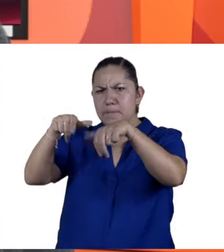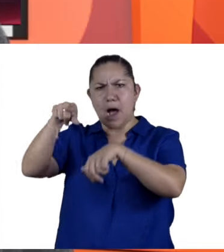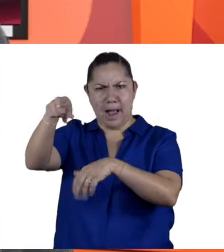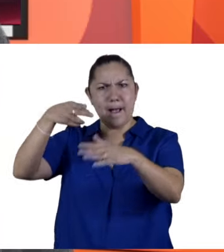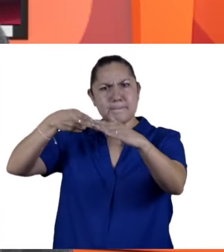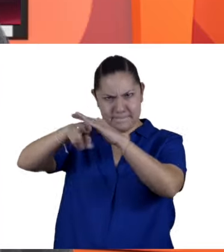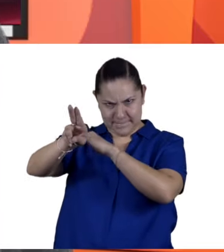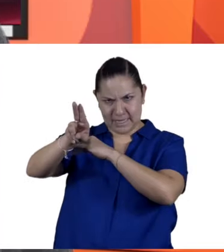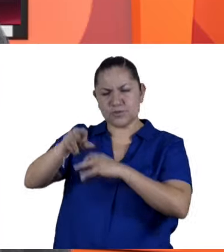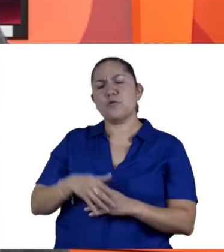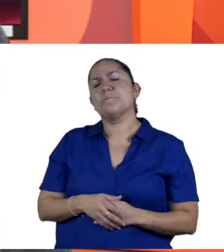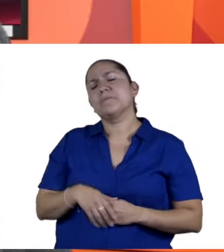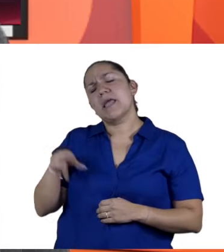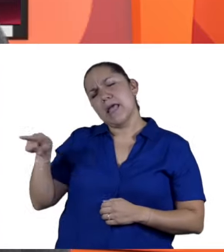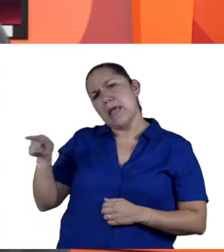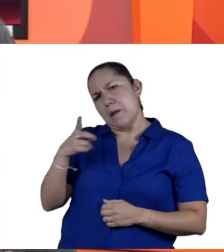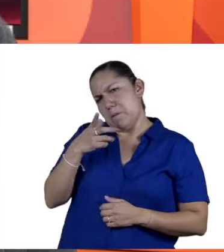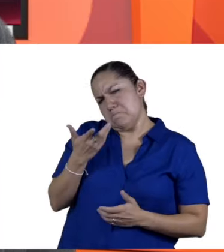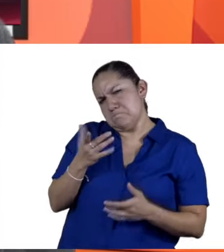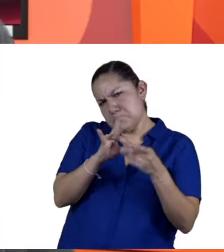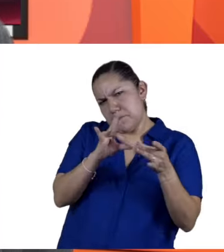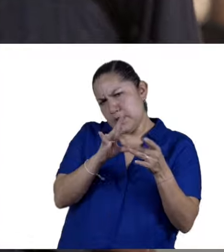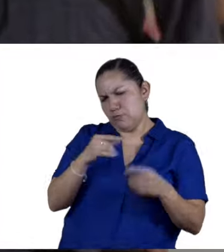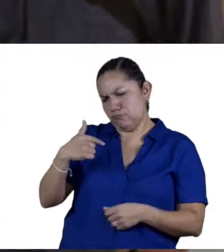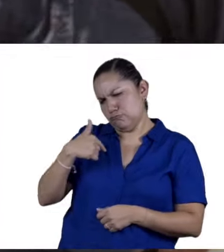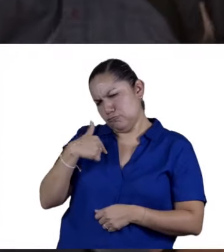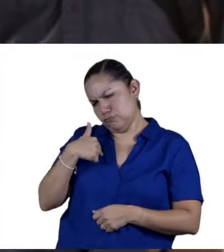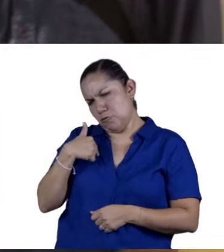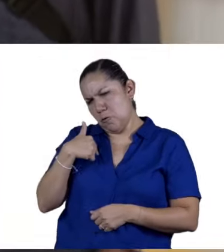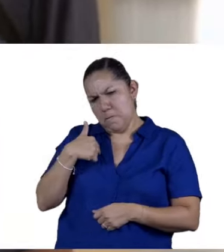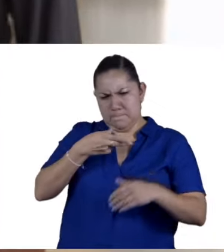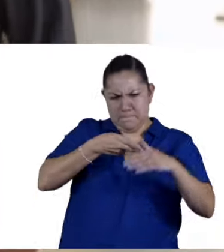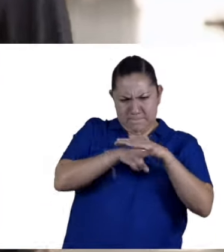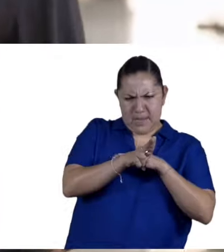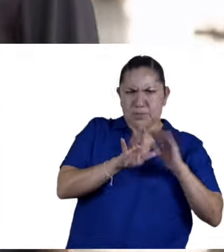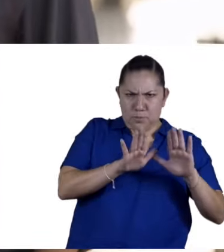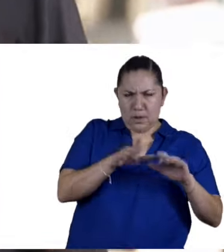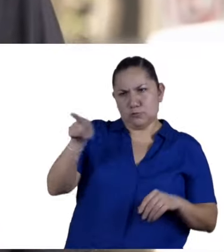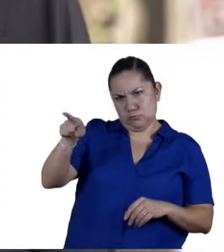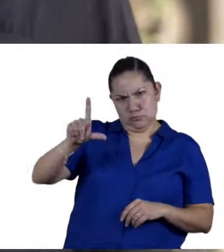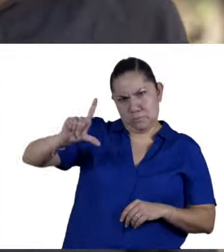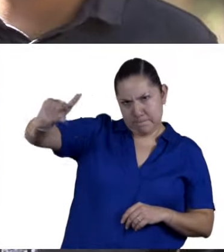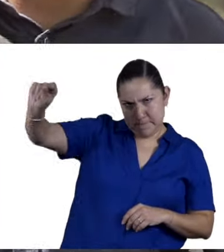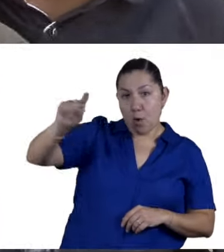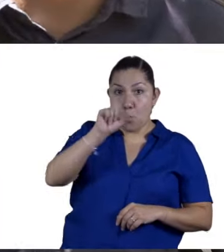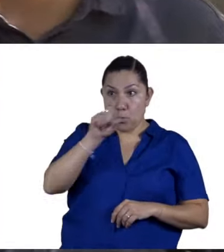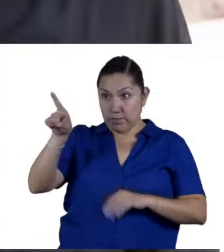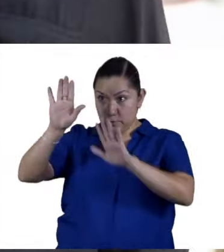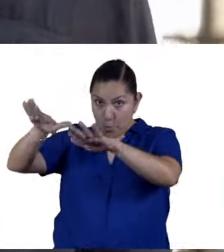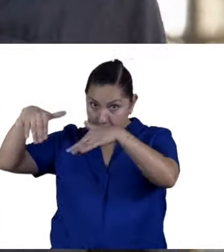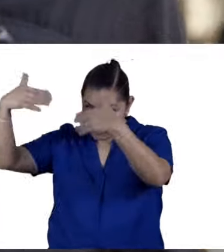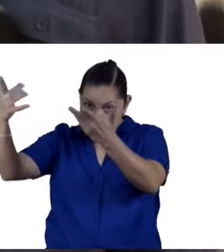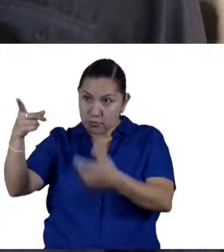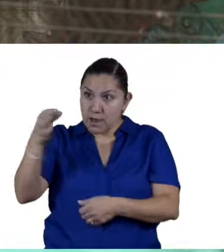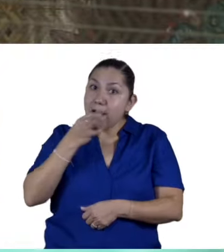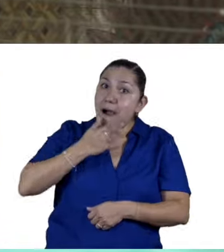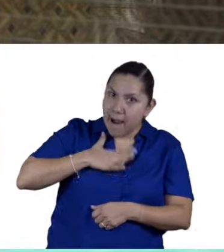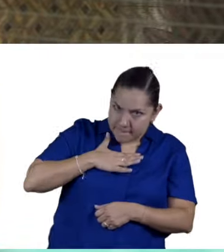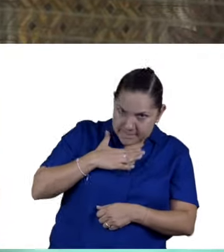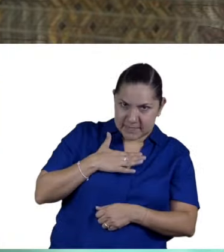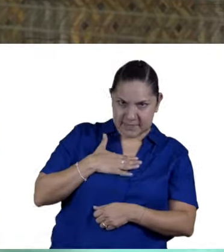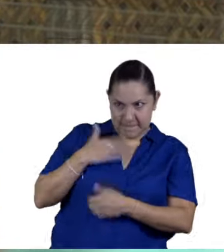Y me dijo así de, tú todavía te sigues. Ella se quedaba en el metro y yo seguía caminando. Avísame que llegaste bien. Y